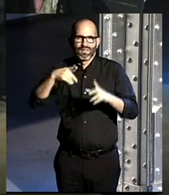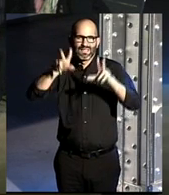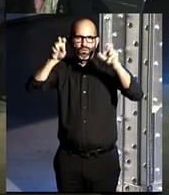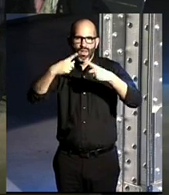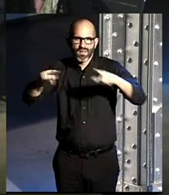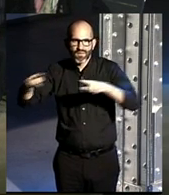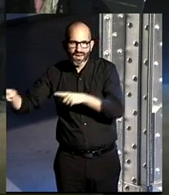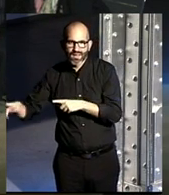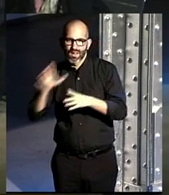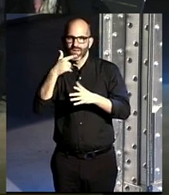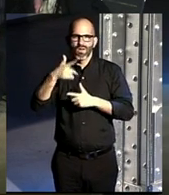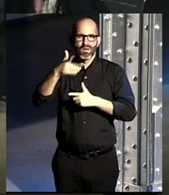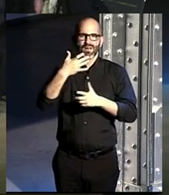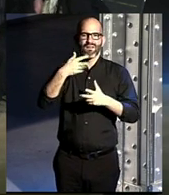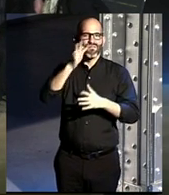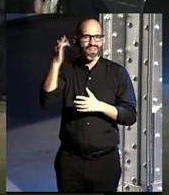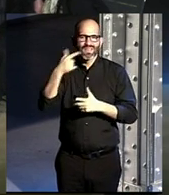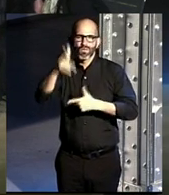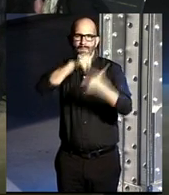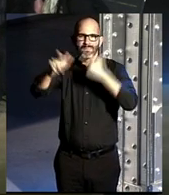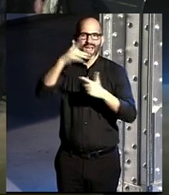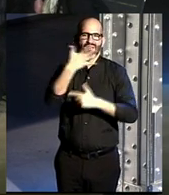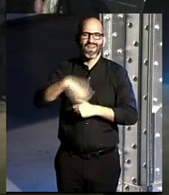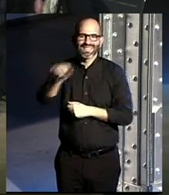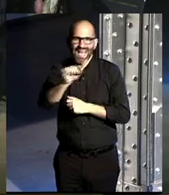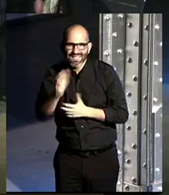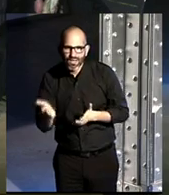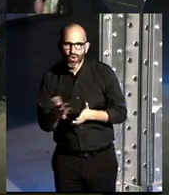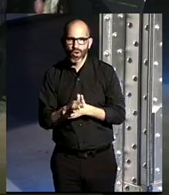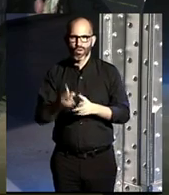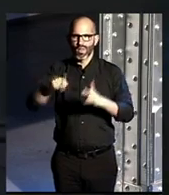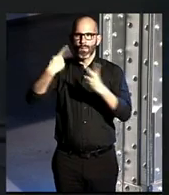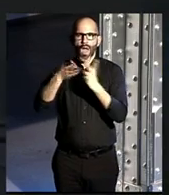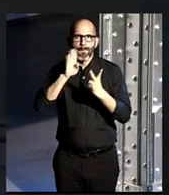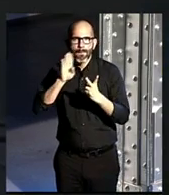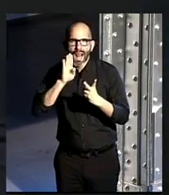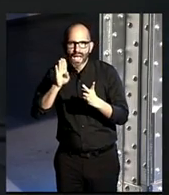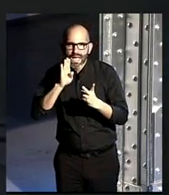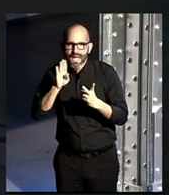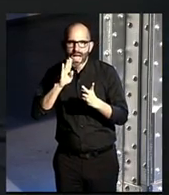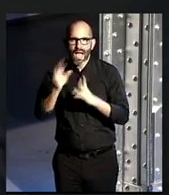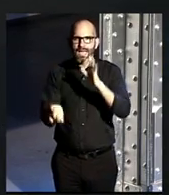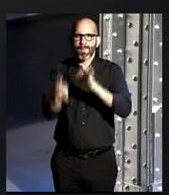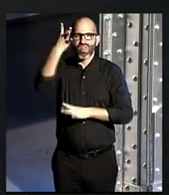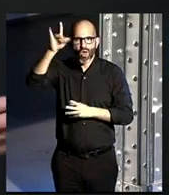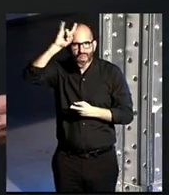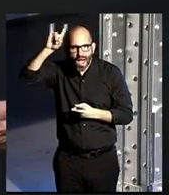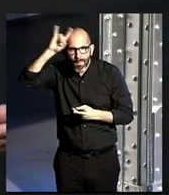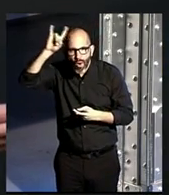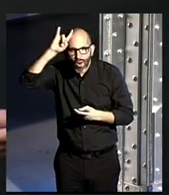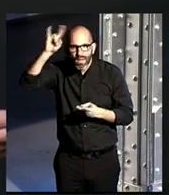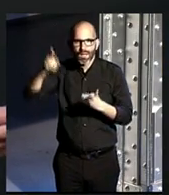Aventure fantastique, en francés. En Bélgica era la invención diabólica. Falso